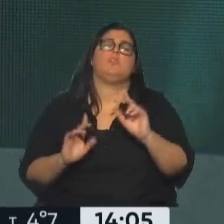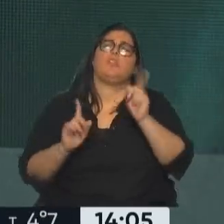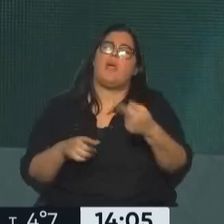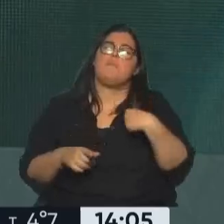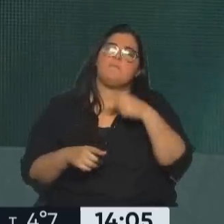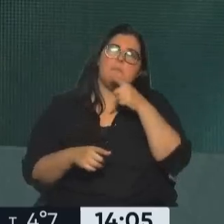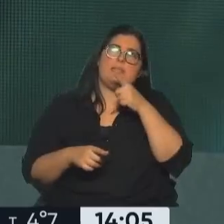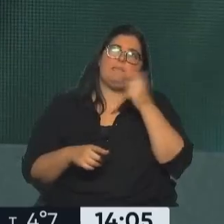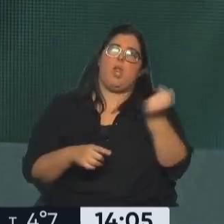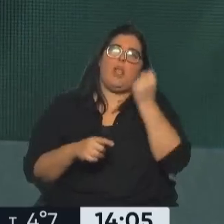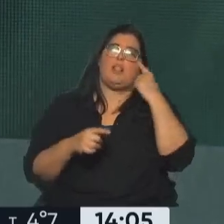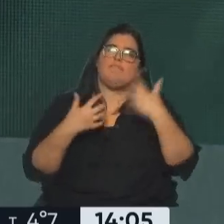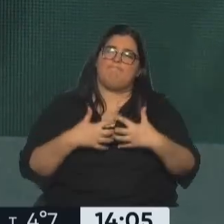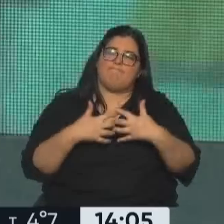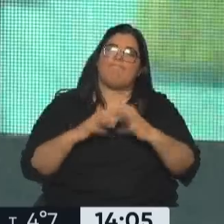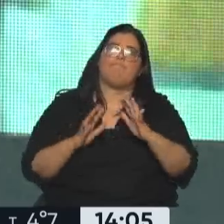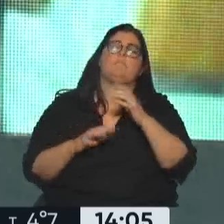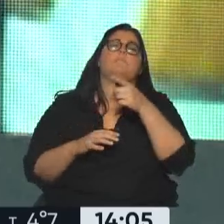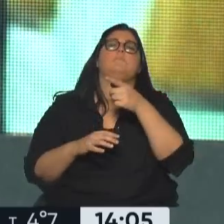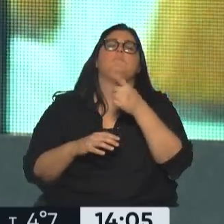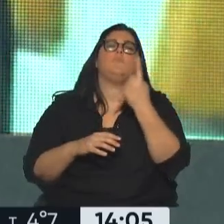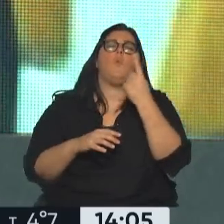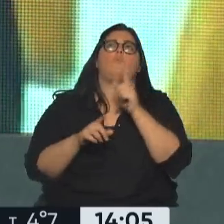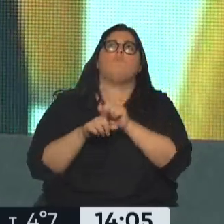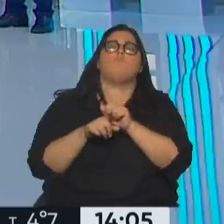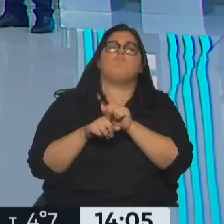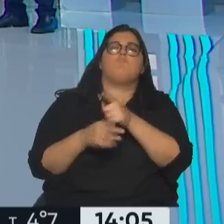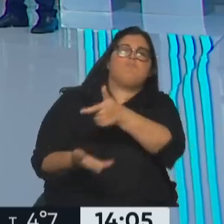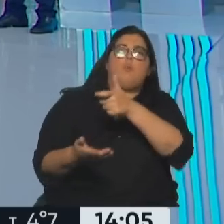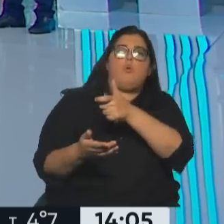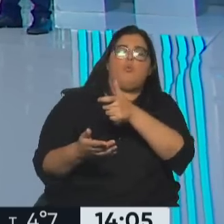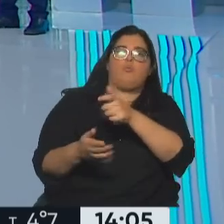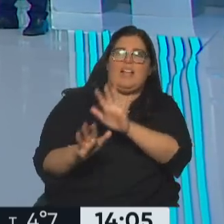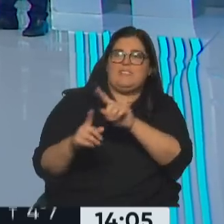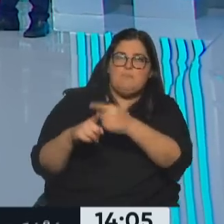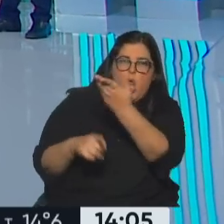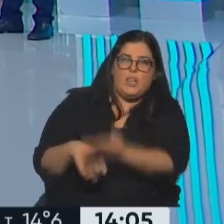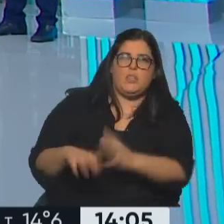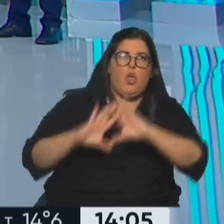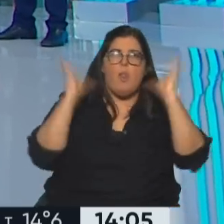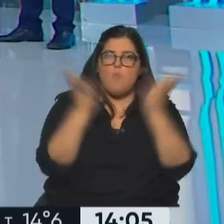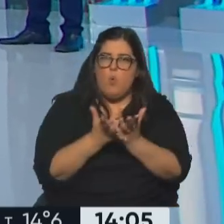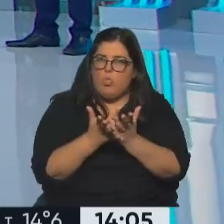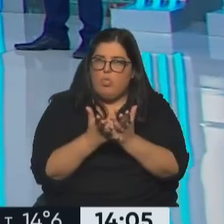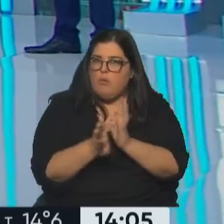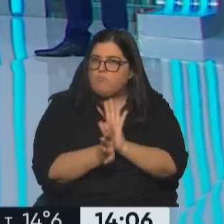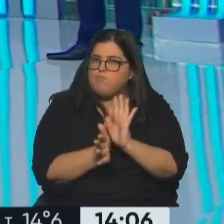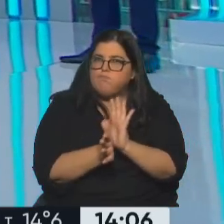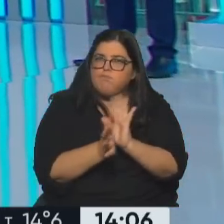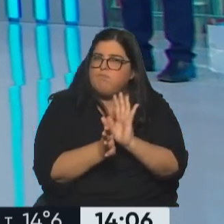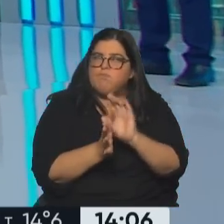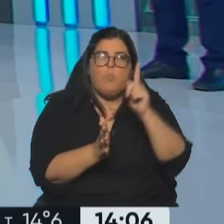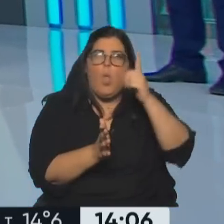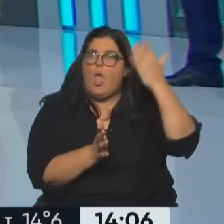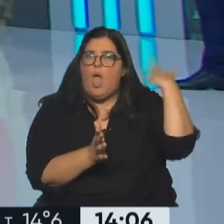una reflexión sobre un atentado político de esta envergadura en el mundo, ¿no? Sí. O sea, no habíamos visto, quizás con